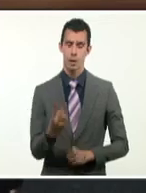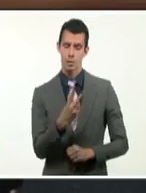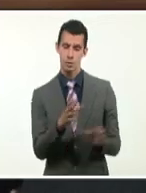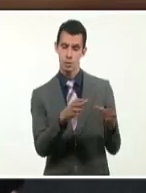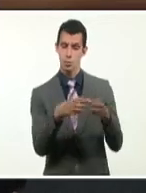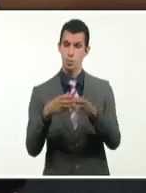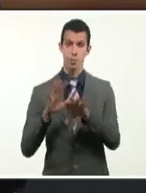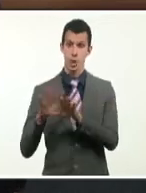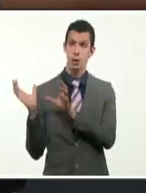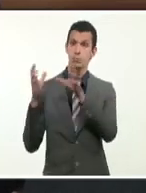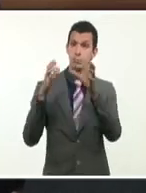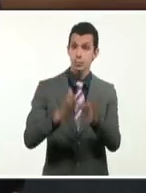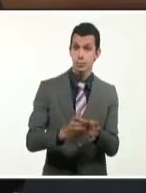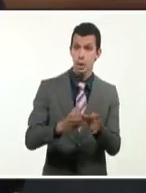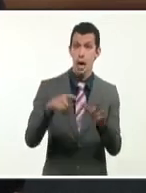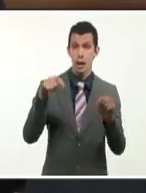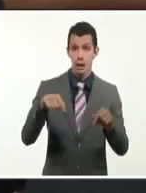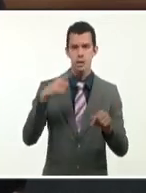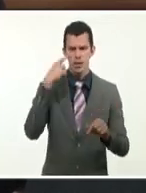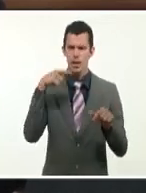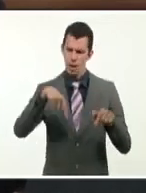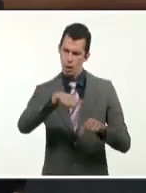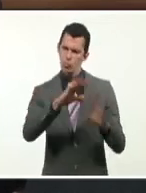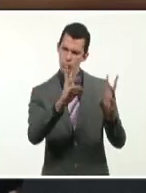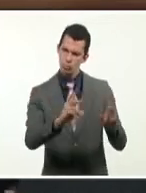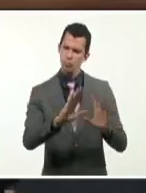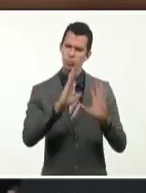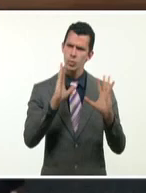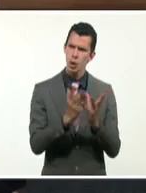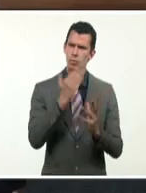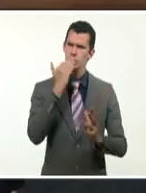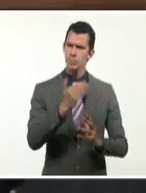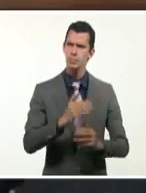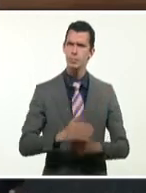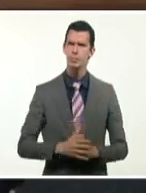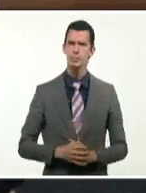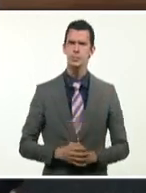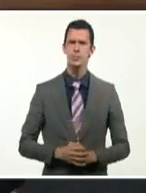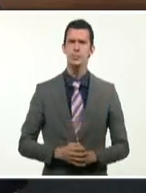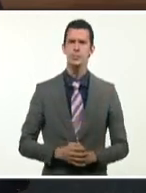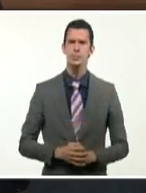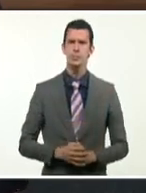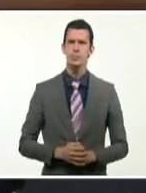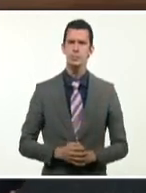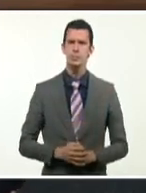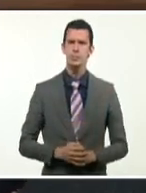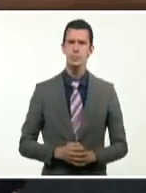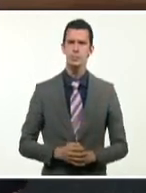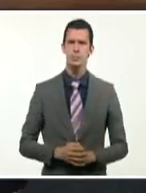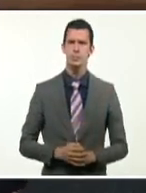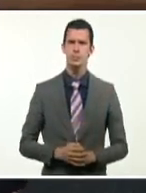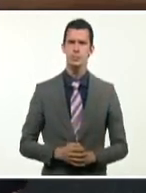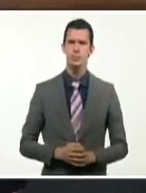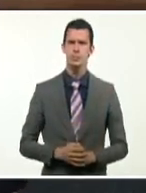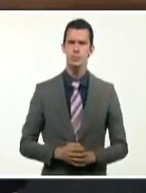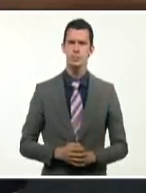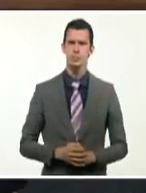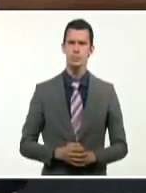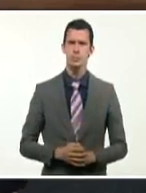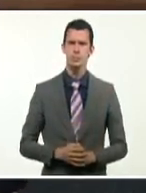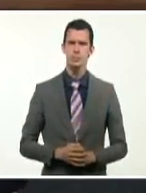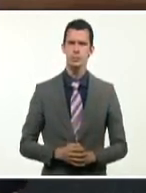defendido las convicciones de nuestro país con relación a la defensa de la salud pública como un